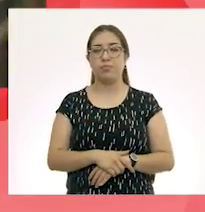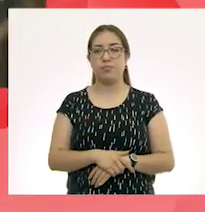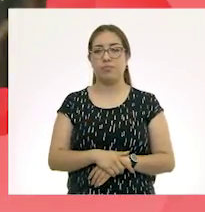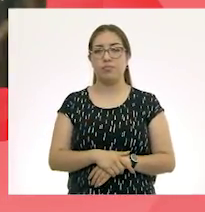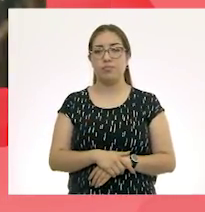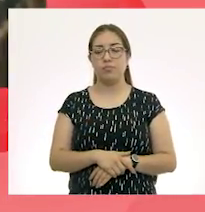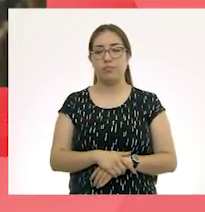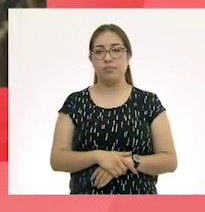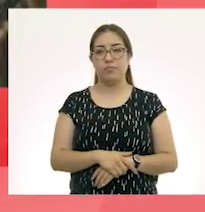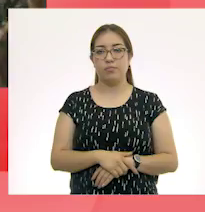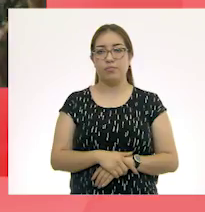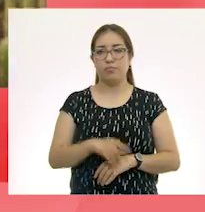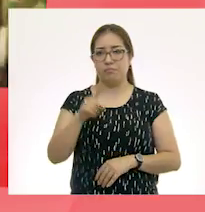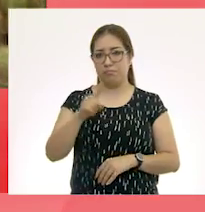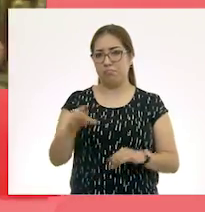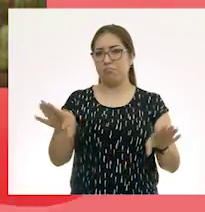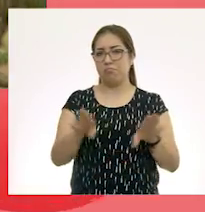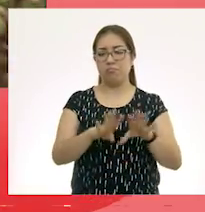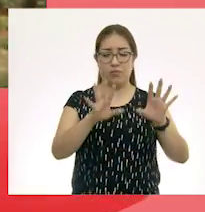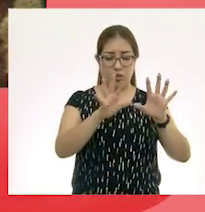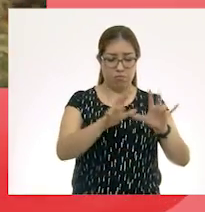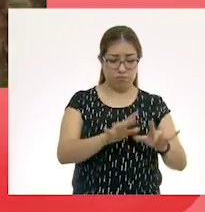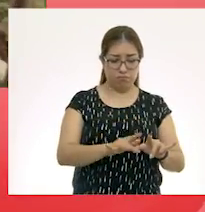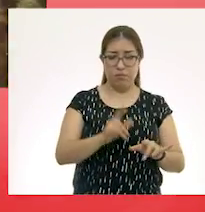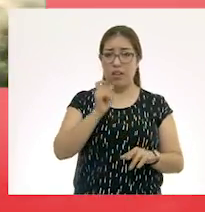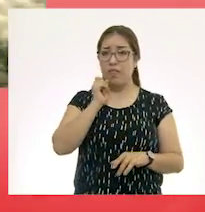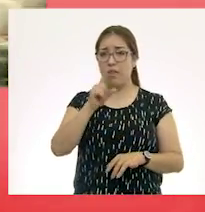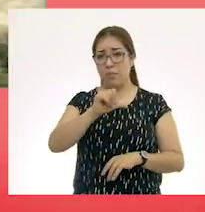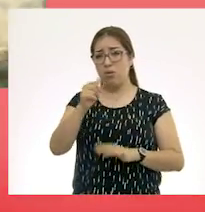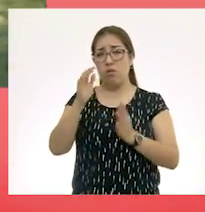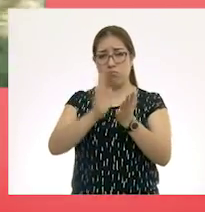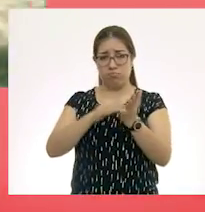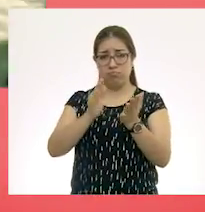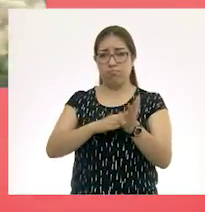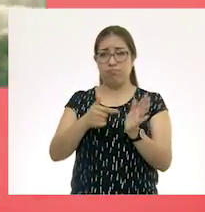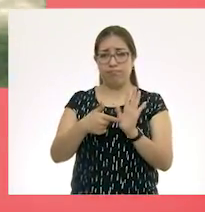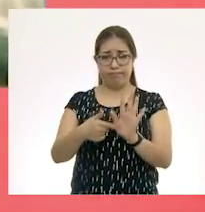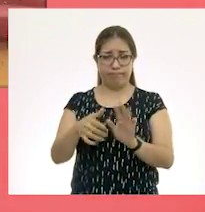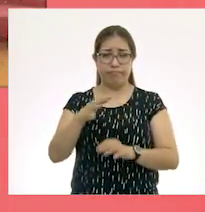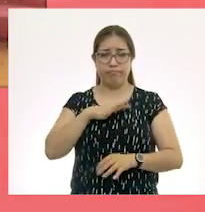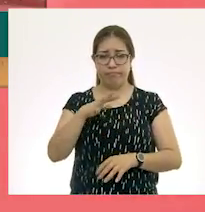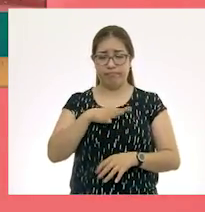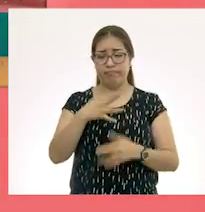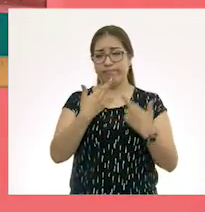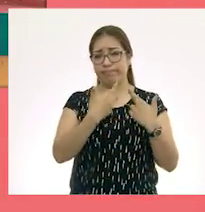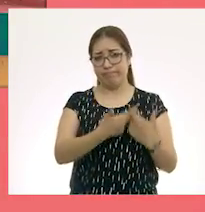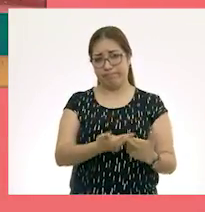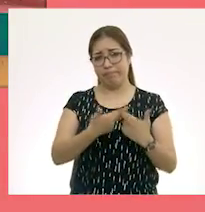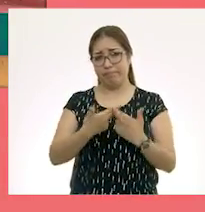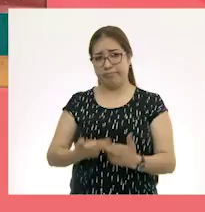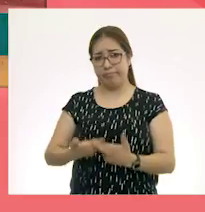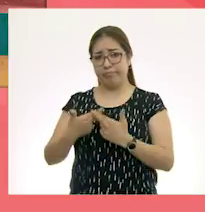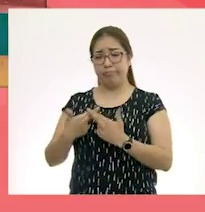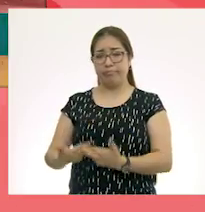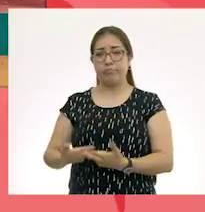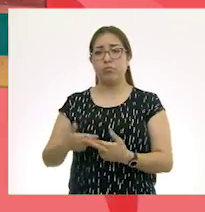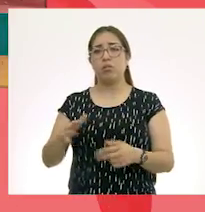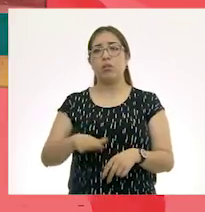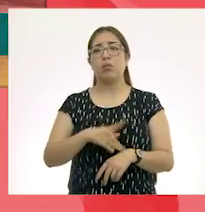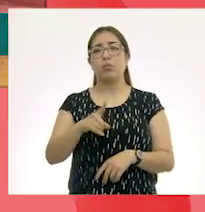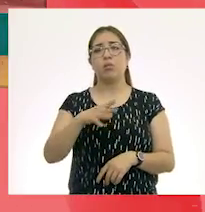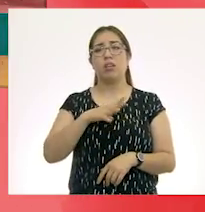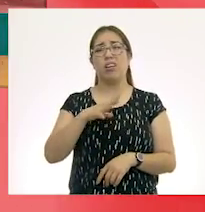tanto electrónico como documentado, de casi